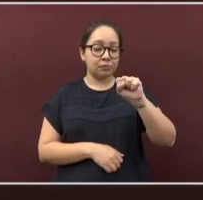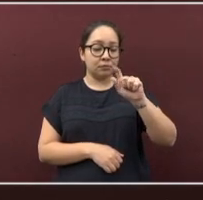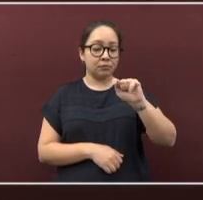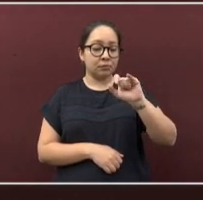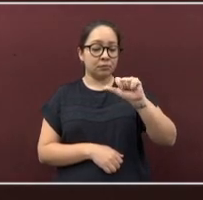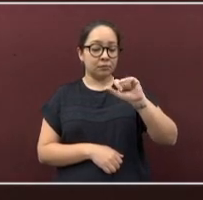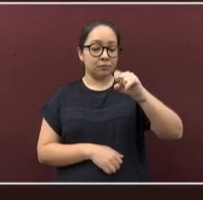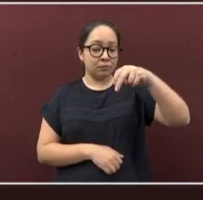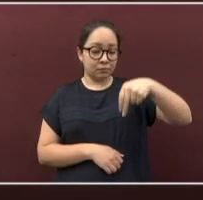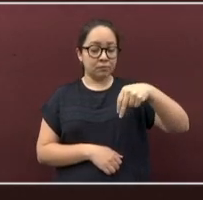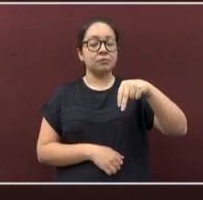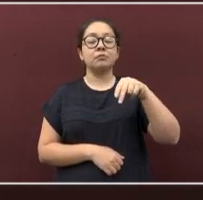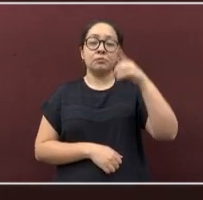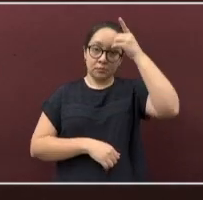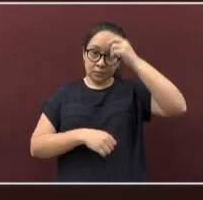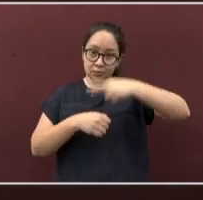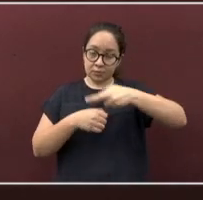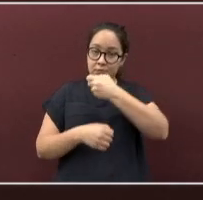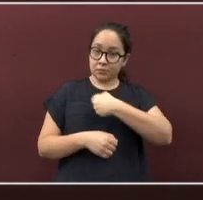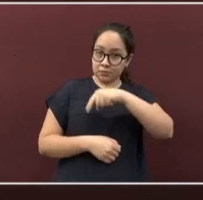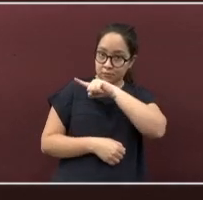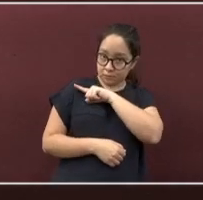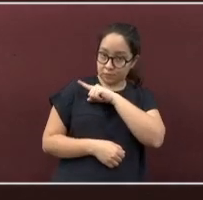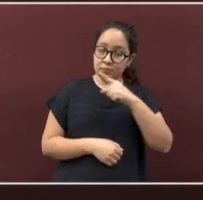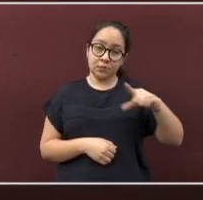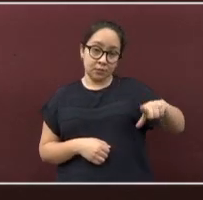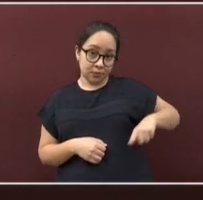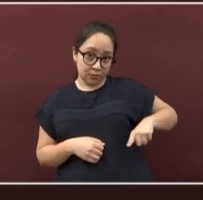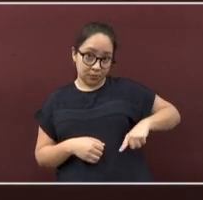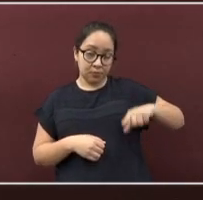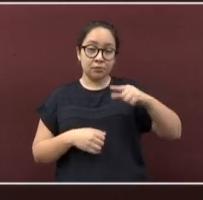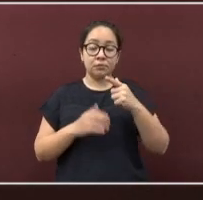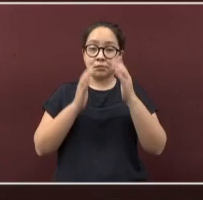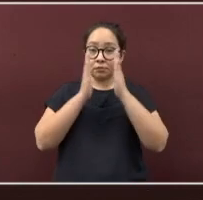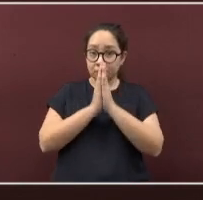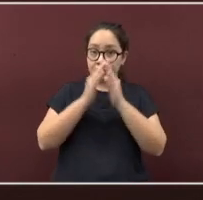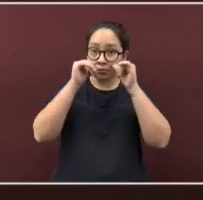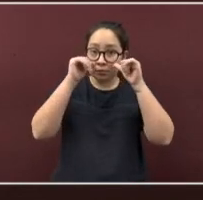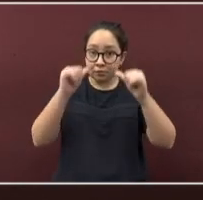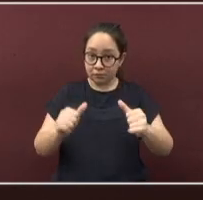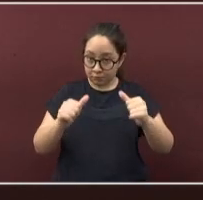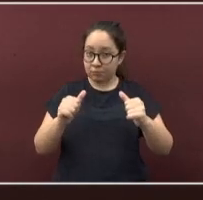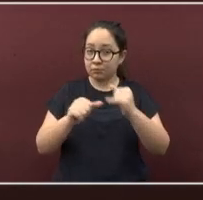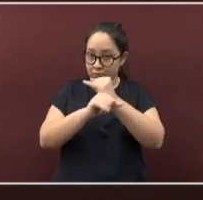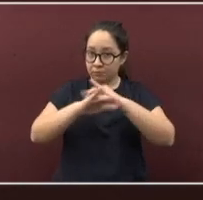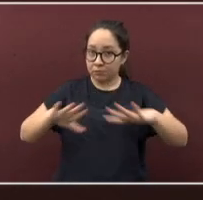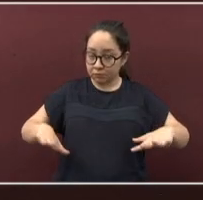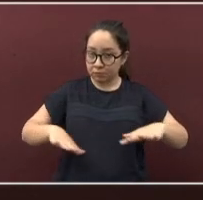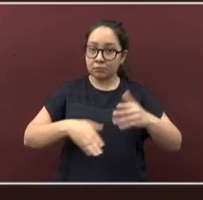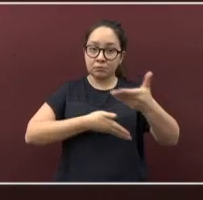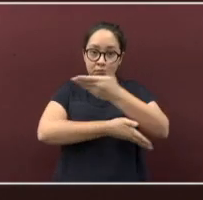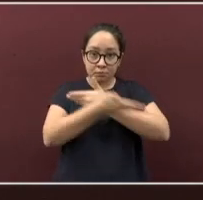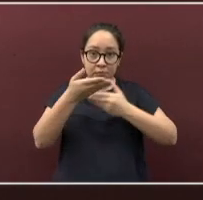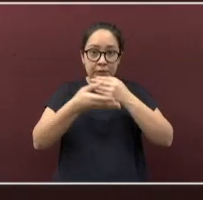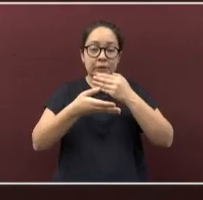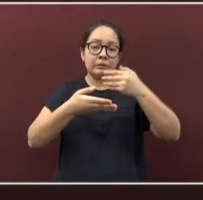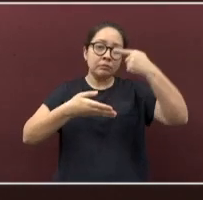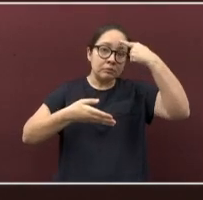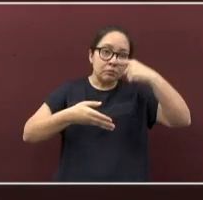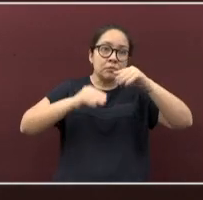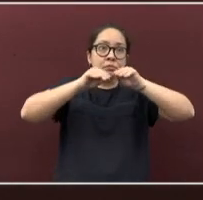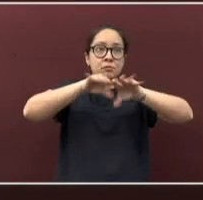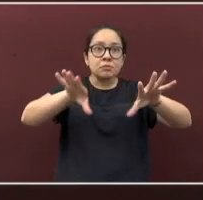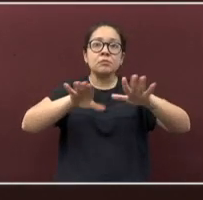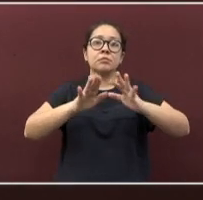invitamos para que escuchen con atención la información y que además la compartan para que más personas